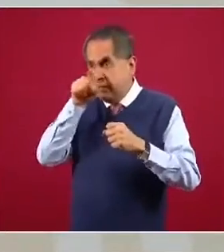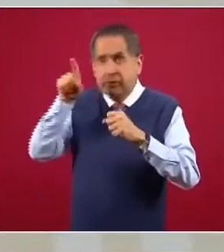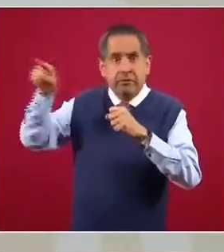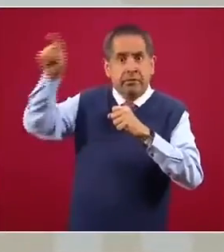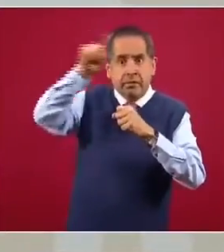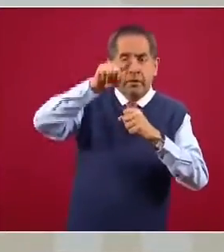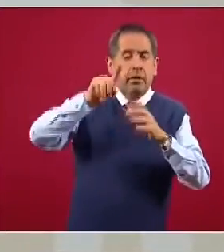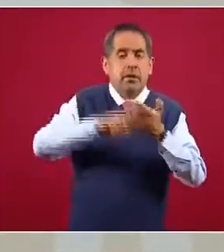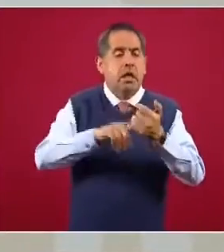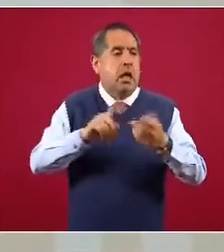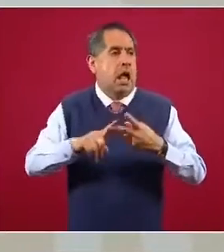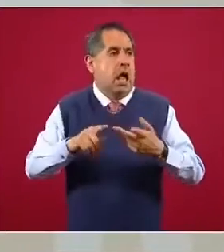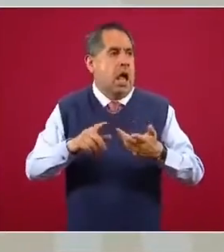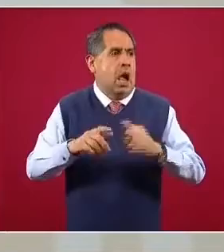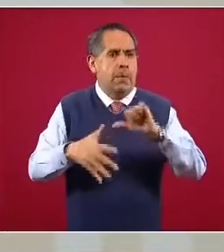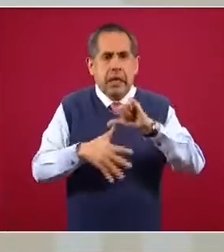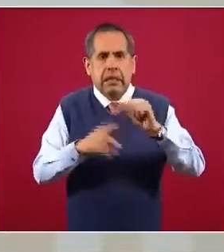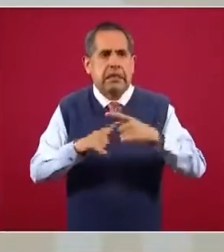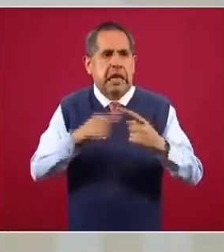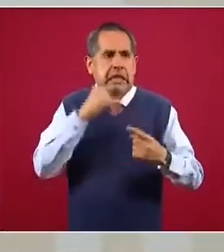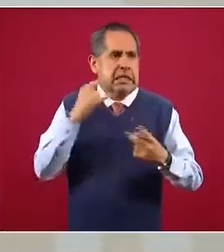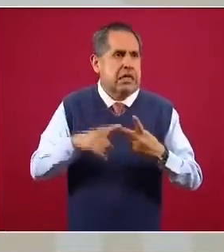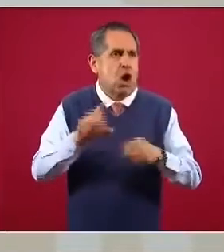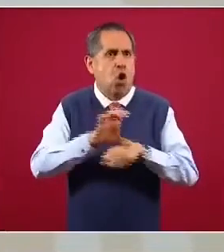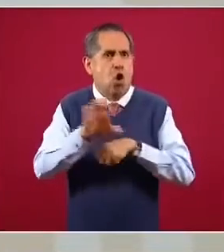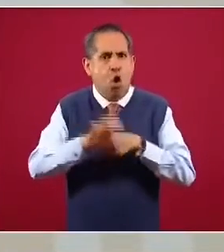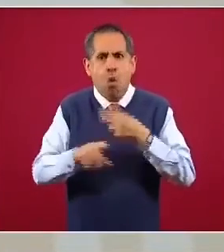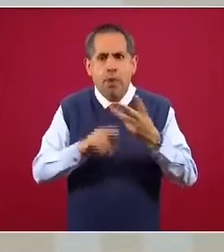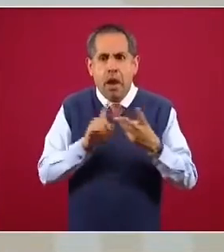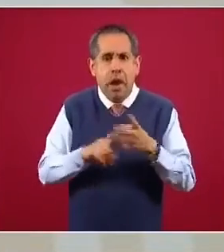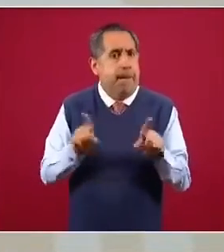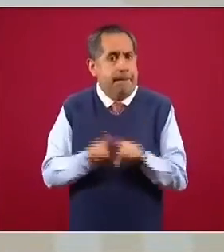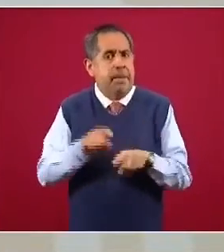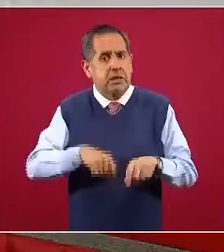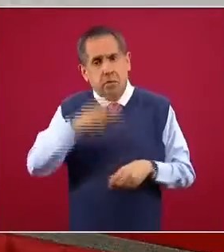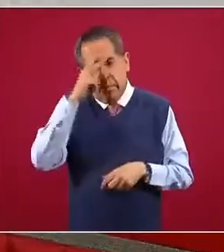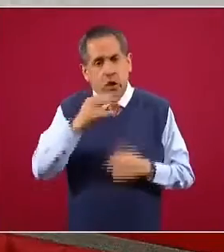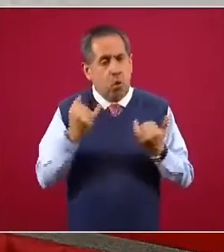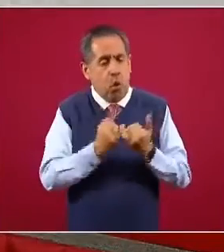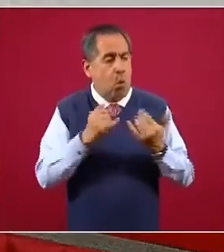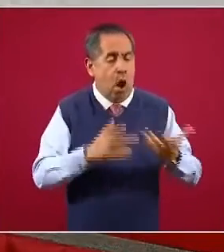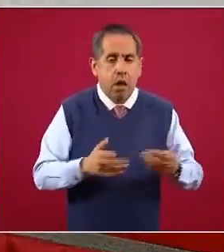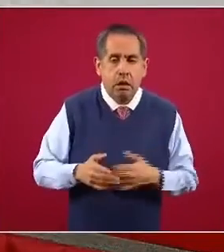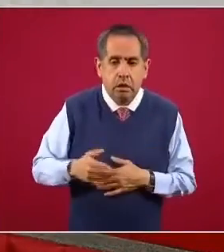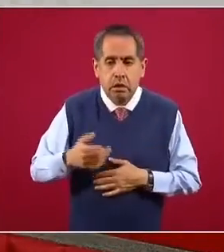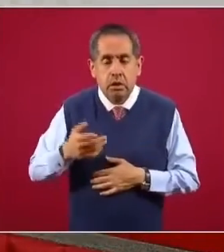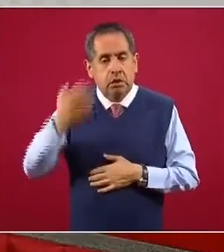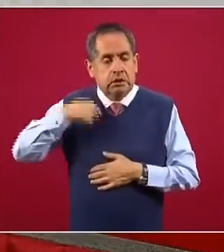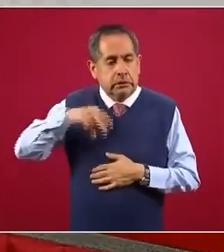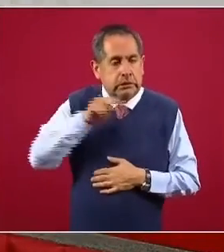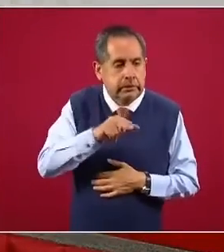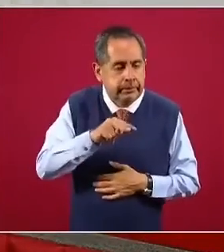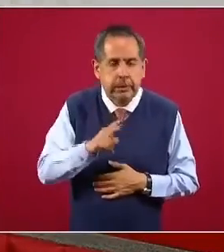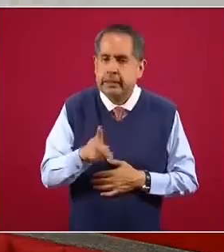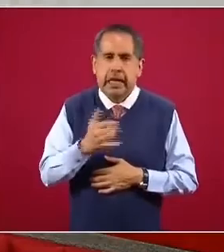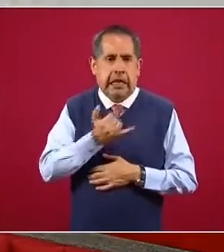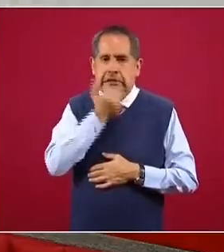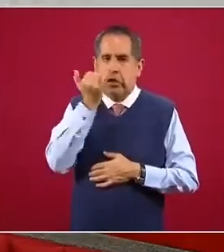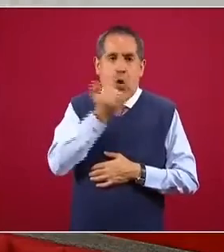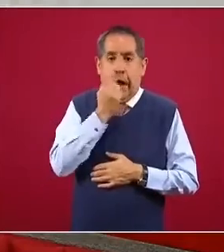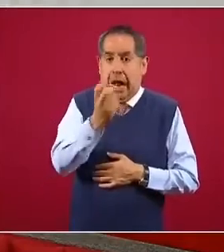región de América Latina, en Chile, en Colombia, entre otros, al mismo tiempo que México, y nosotros consideramos que es un camino